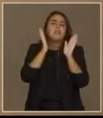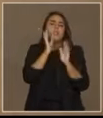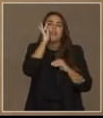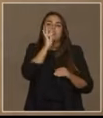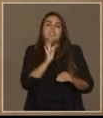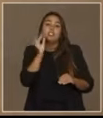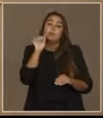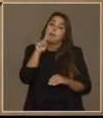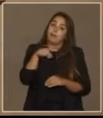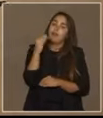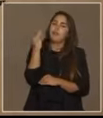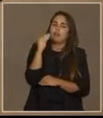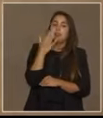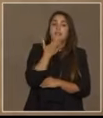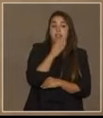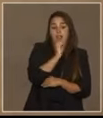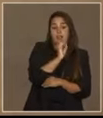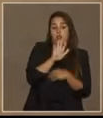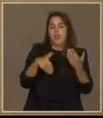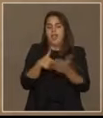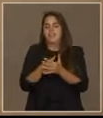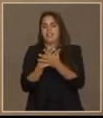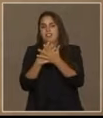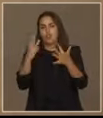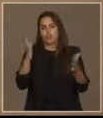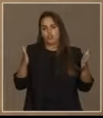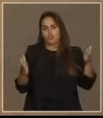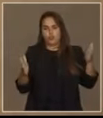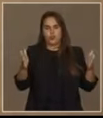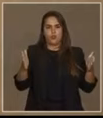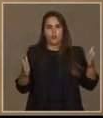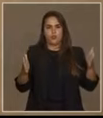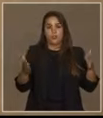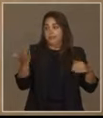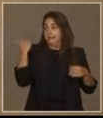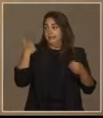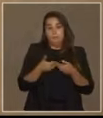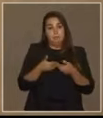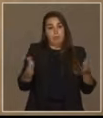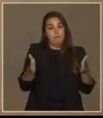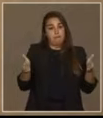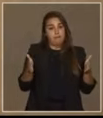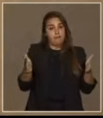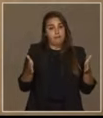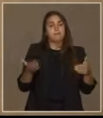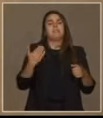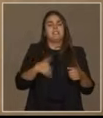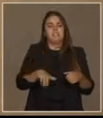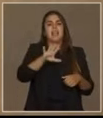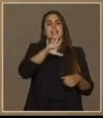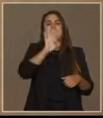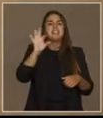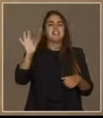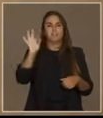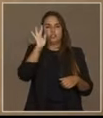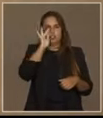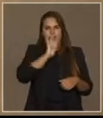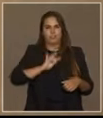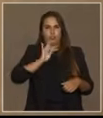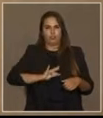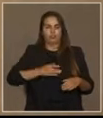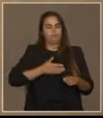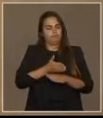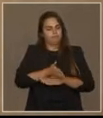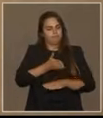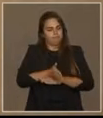niño y adolescente de entre 0 a 18 años. Desde su inauguración han sido ya 500 pacientes los que han pasado